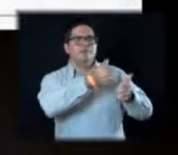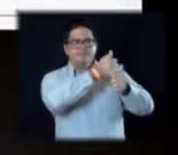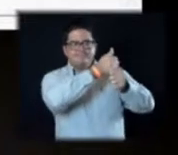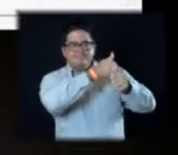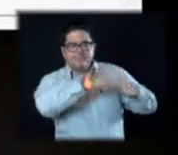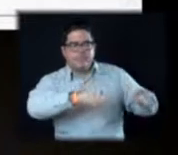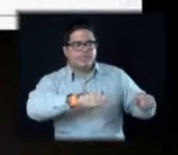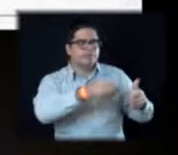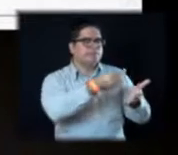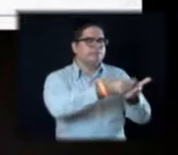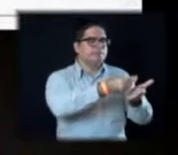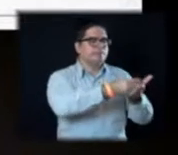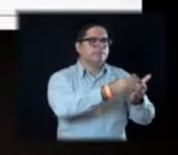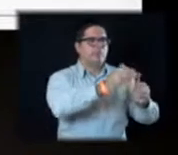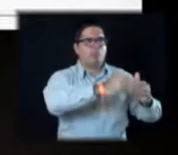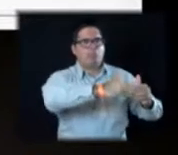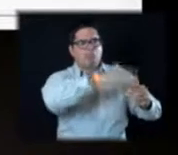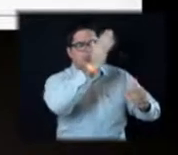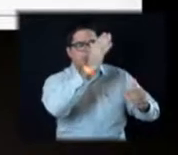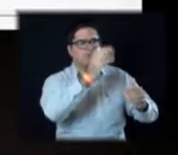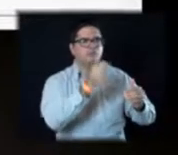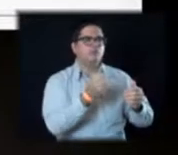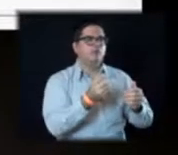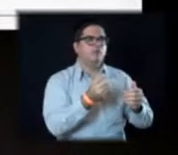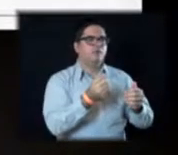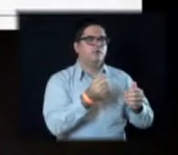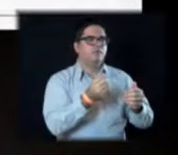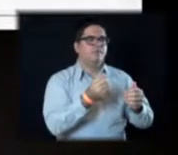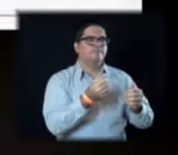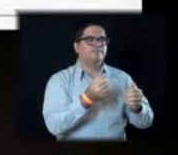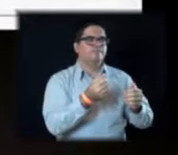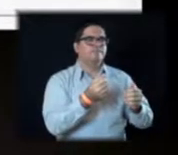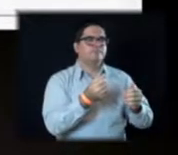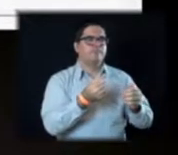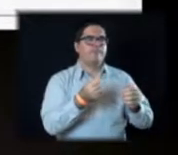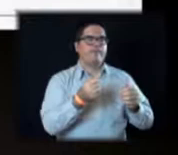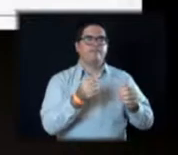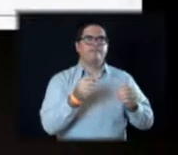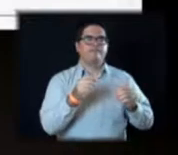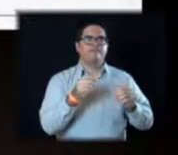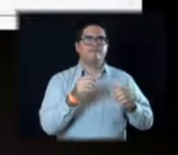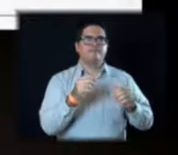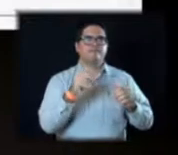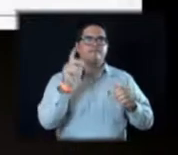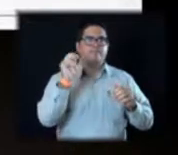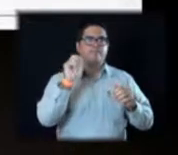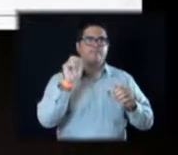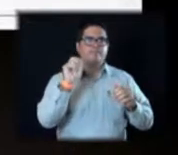de efectivo en cuentas de no TSA.